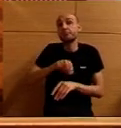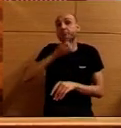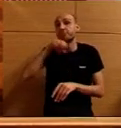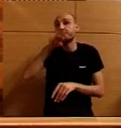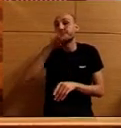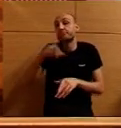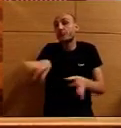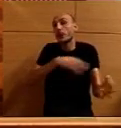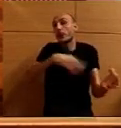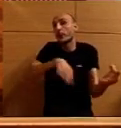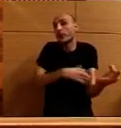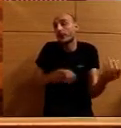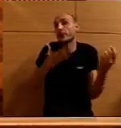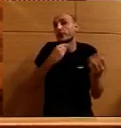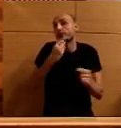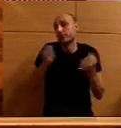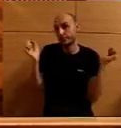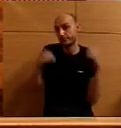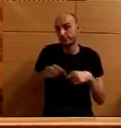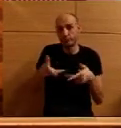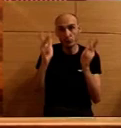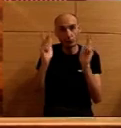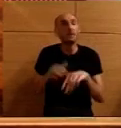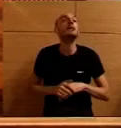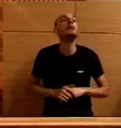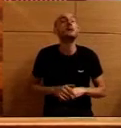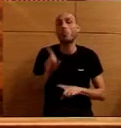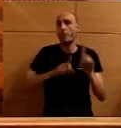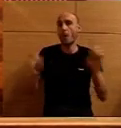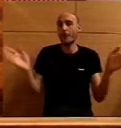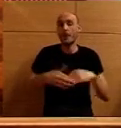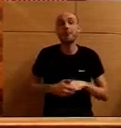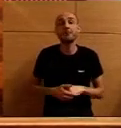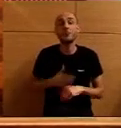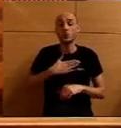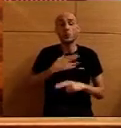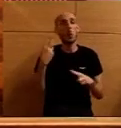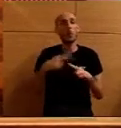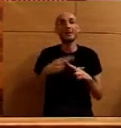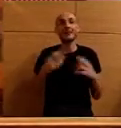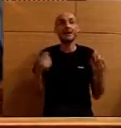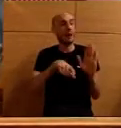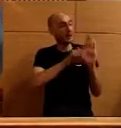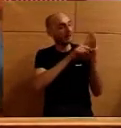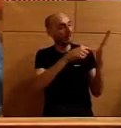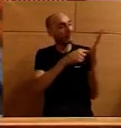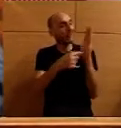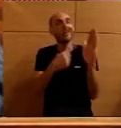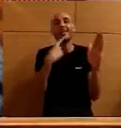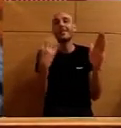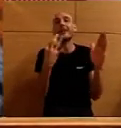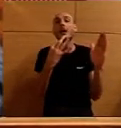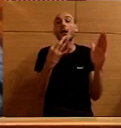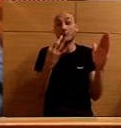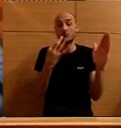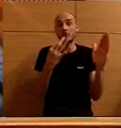y no hay ningún problema. Nuestra política es acudir a las fórmulas de provisión de puestos que la legislación nos permite con la finalidad de dotar del